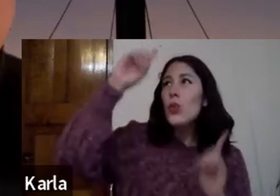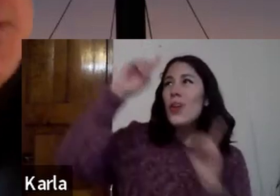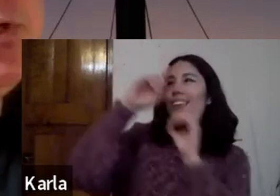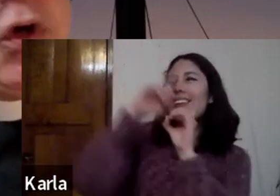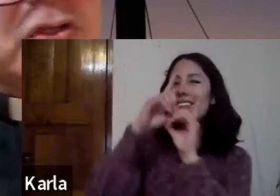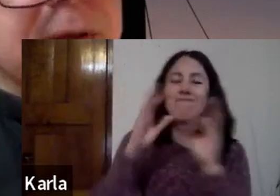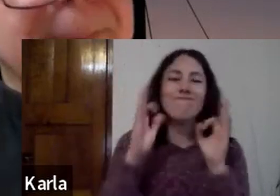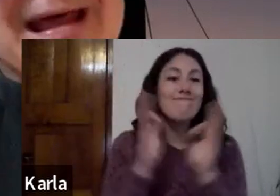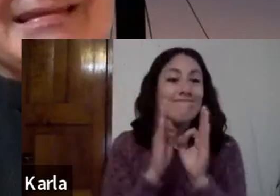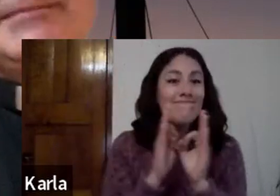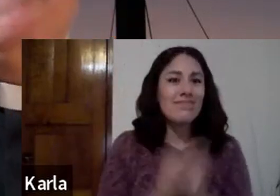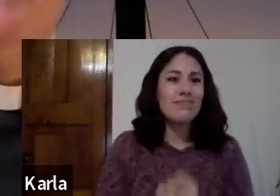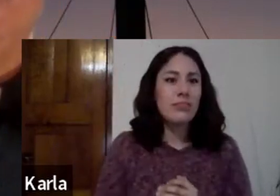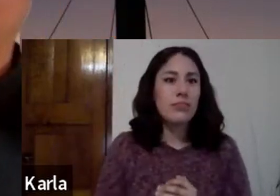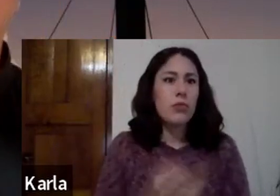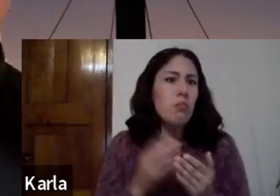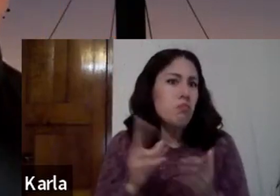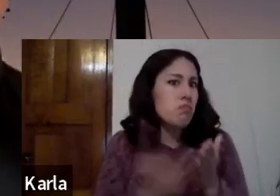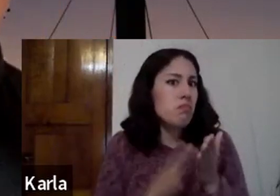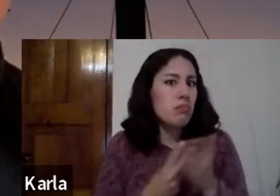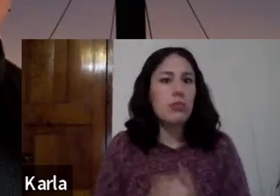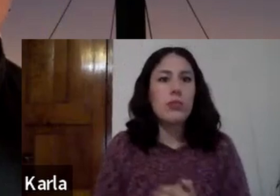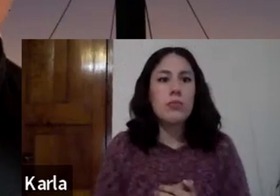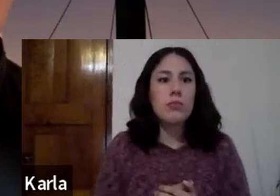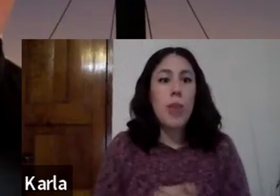¿Quién es Dios para ti?